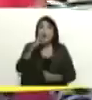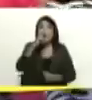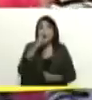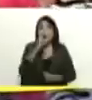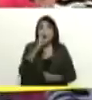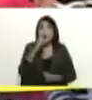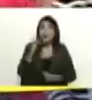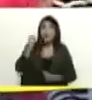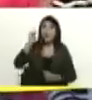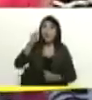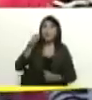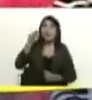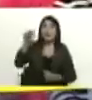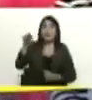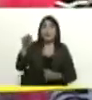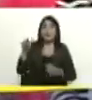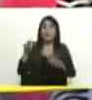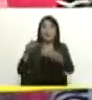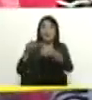allá